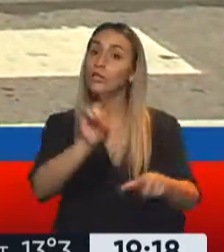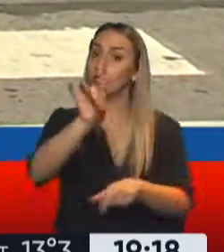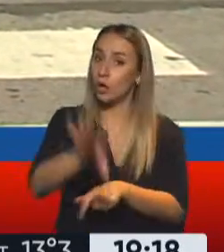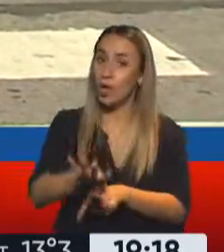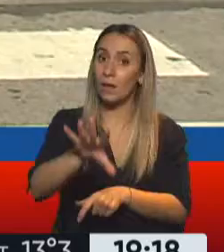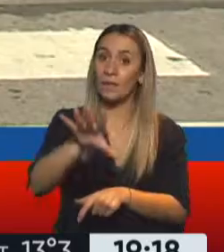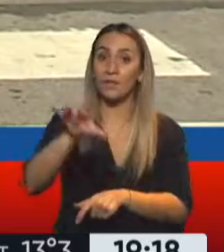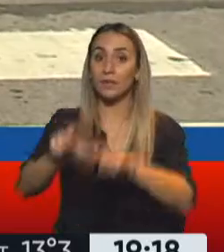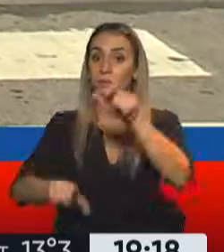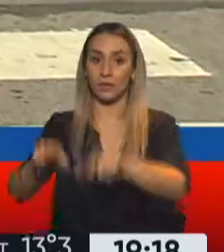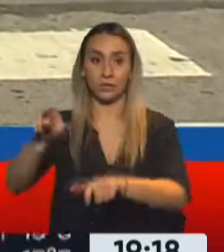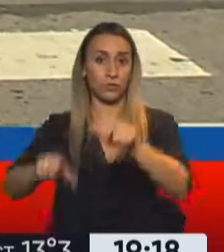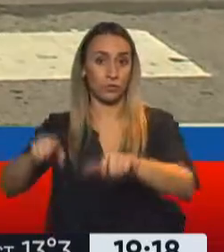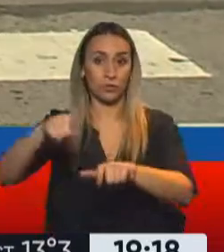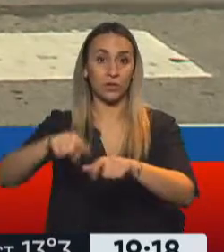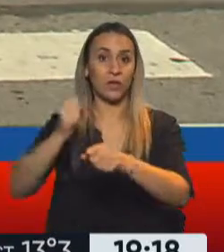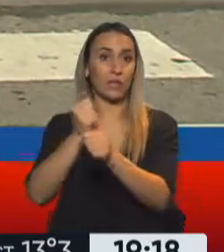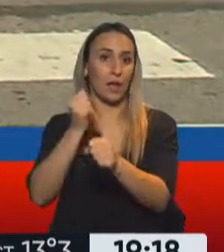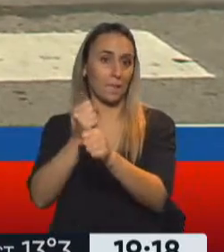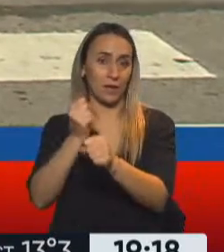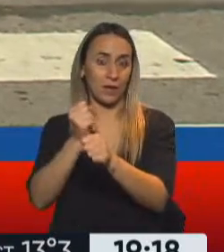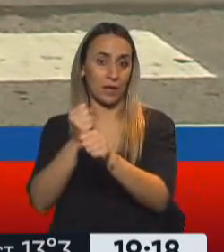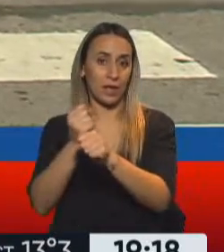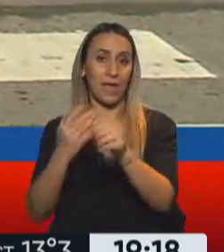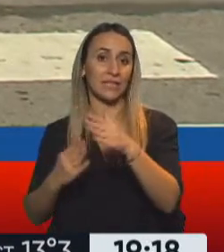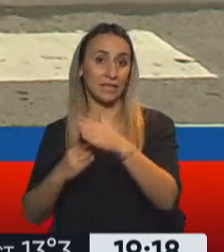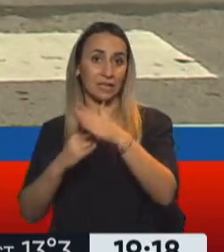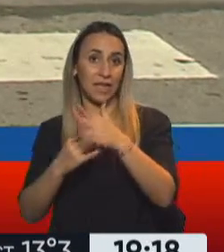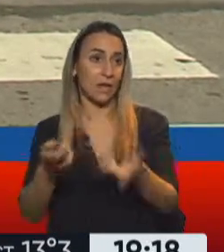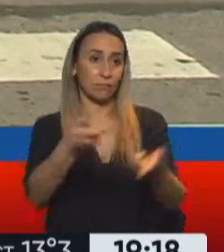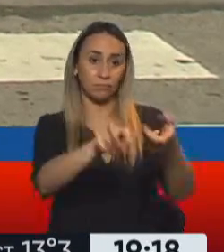utilizar aquellas personas, trabajadores, que son esenciales.